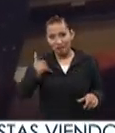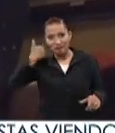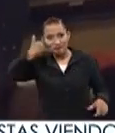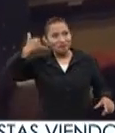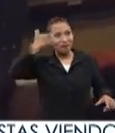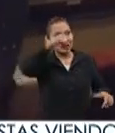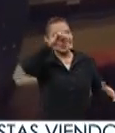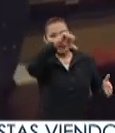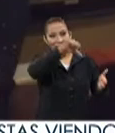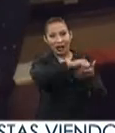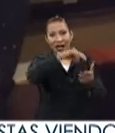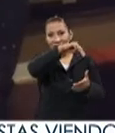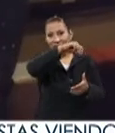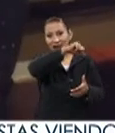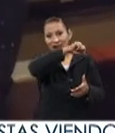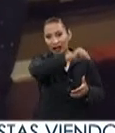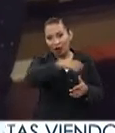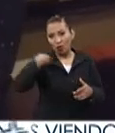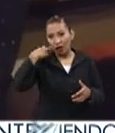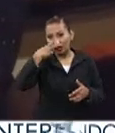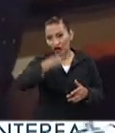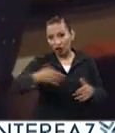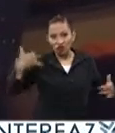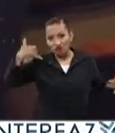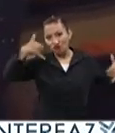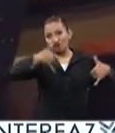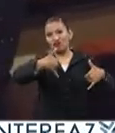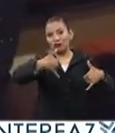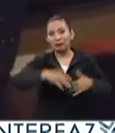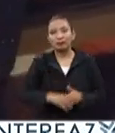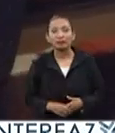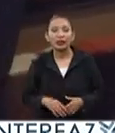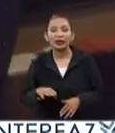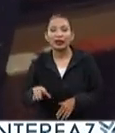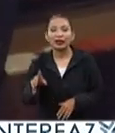hacia la central de la NASA en Washington, D.C.